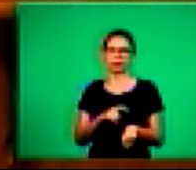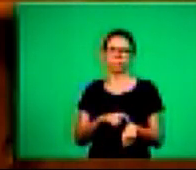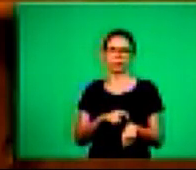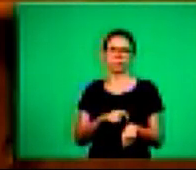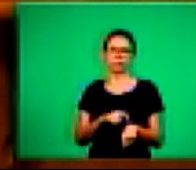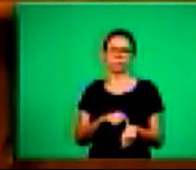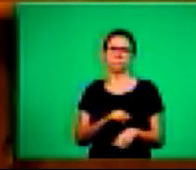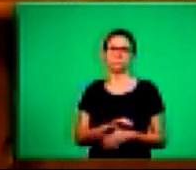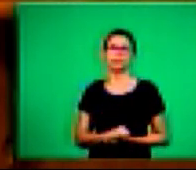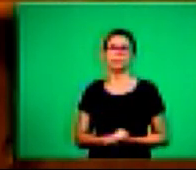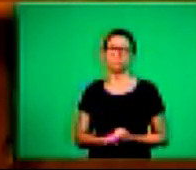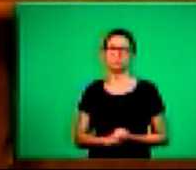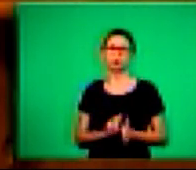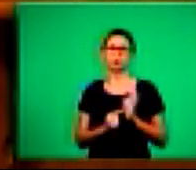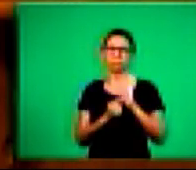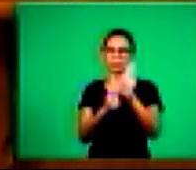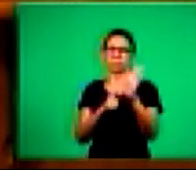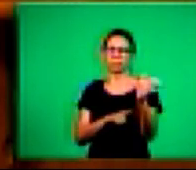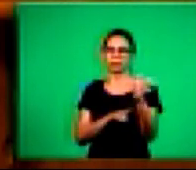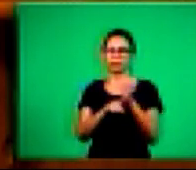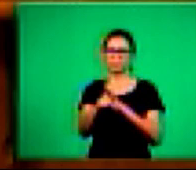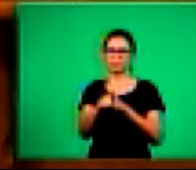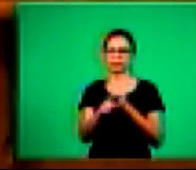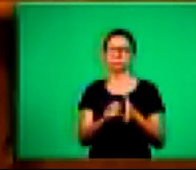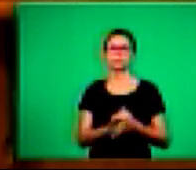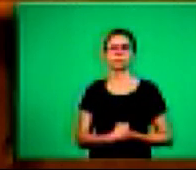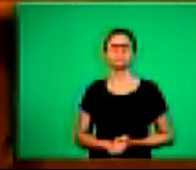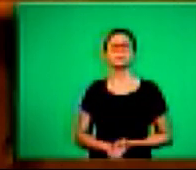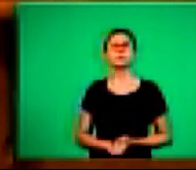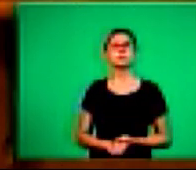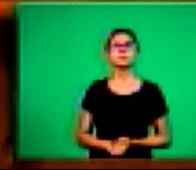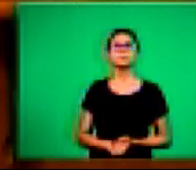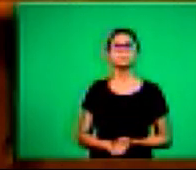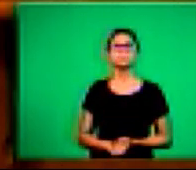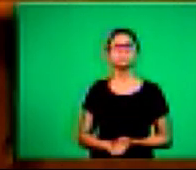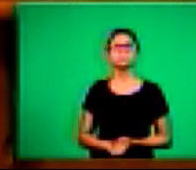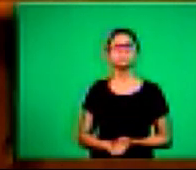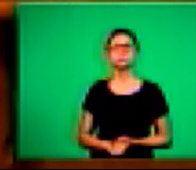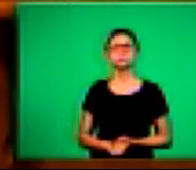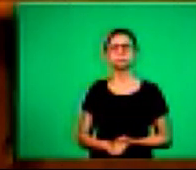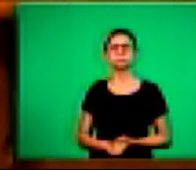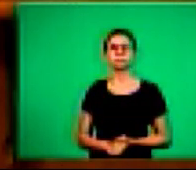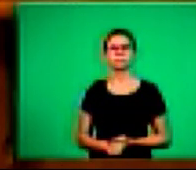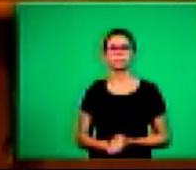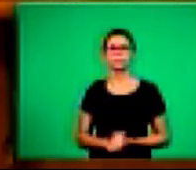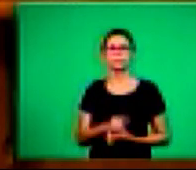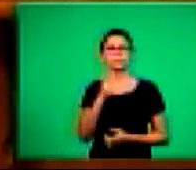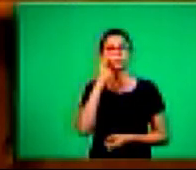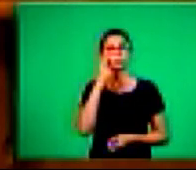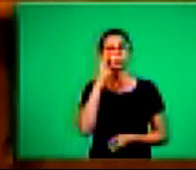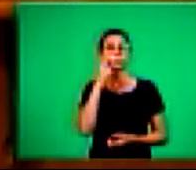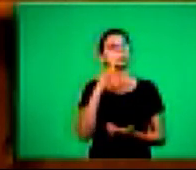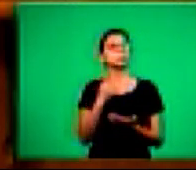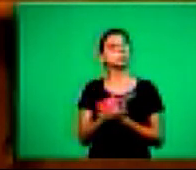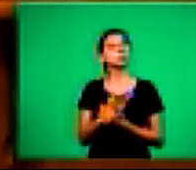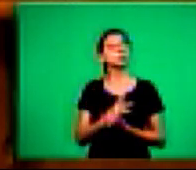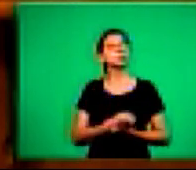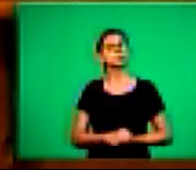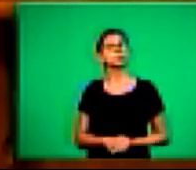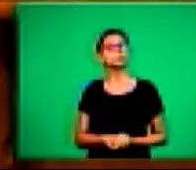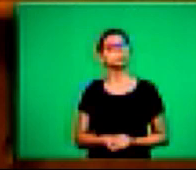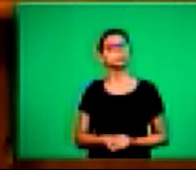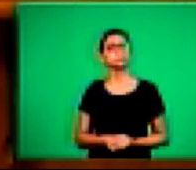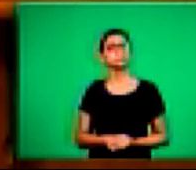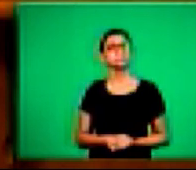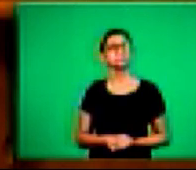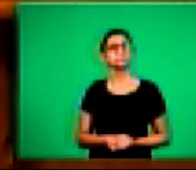salir y yo sé que muchos hermanos quieren algunos han escrito vean y yo